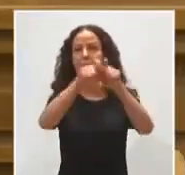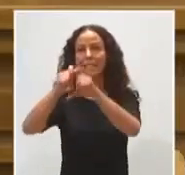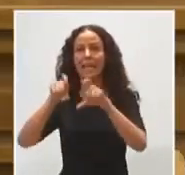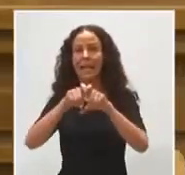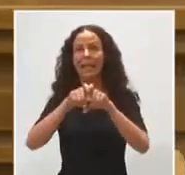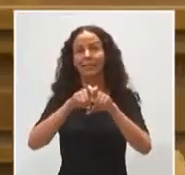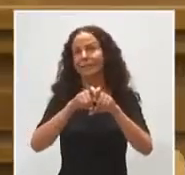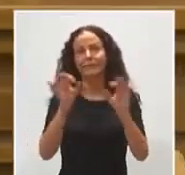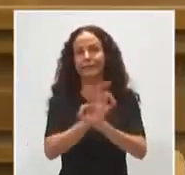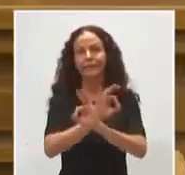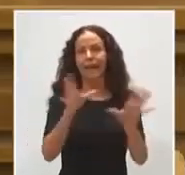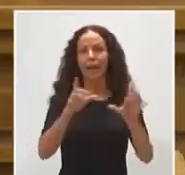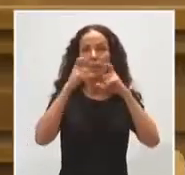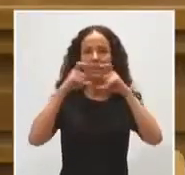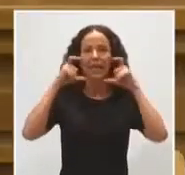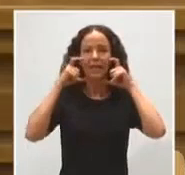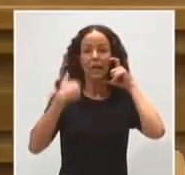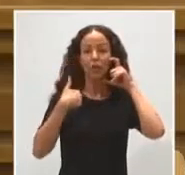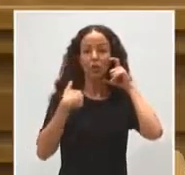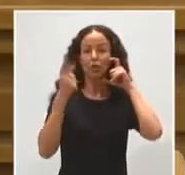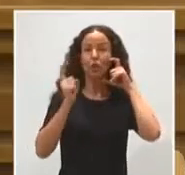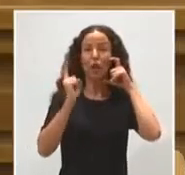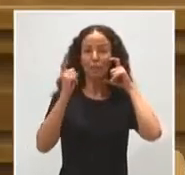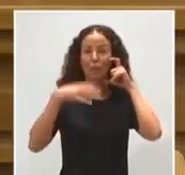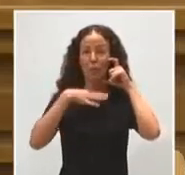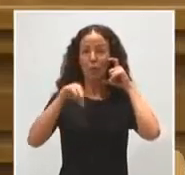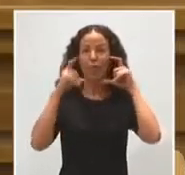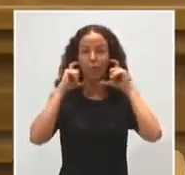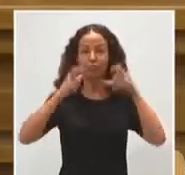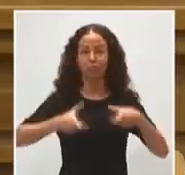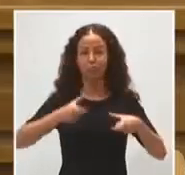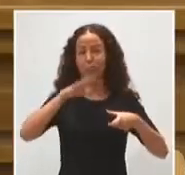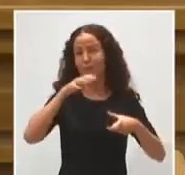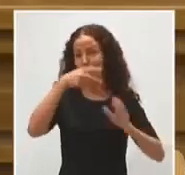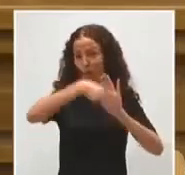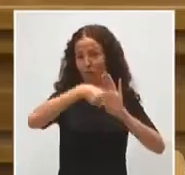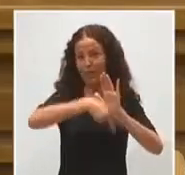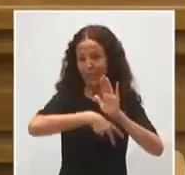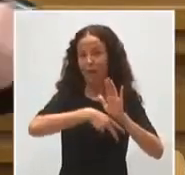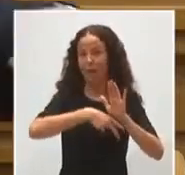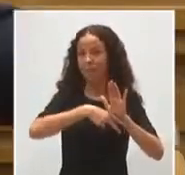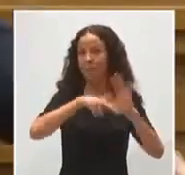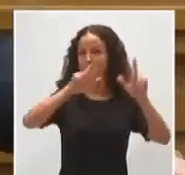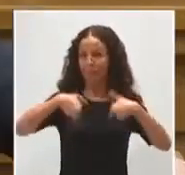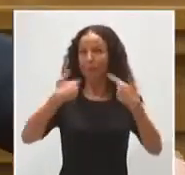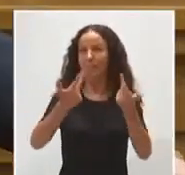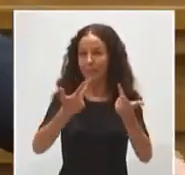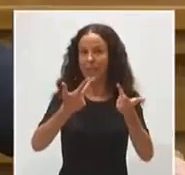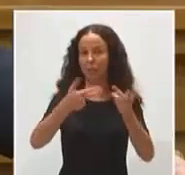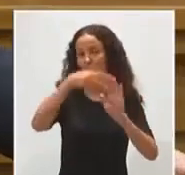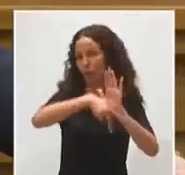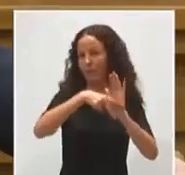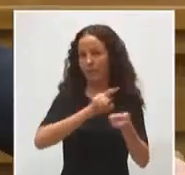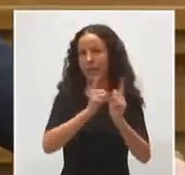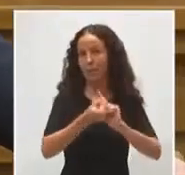que sólo yo ahora puedo quitarme precisamente porque ya se ha cambiado la normativa me permite me permite hablarles